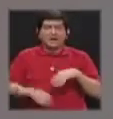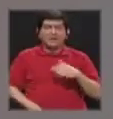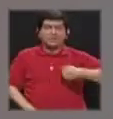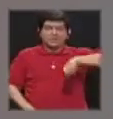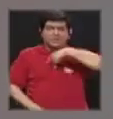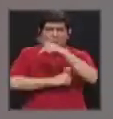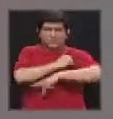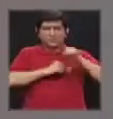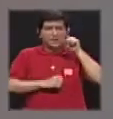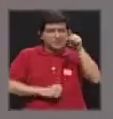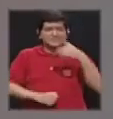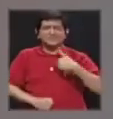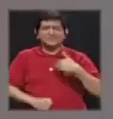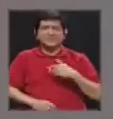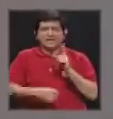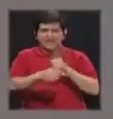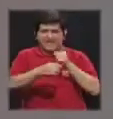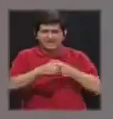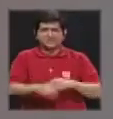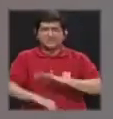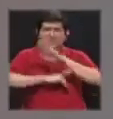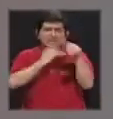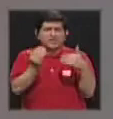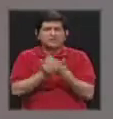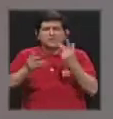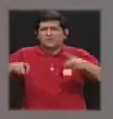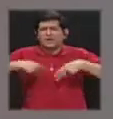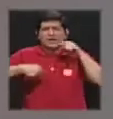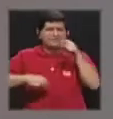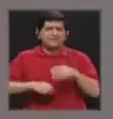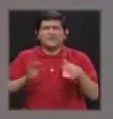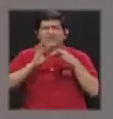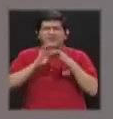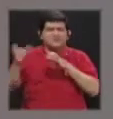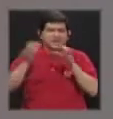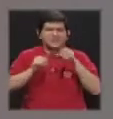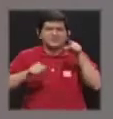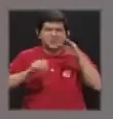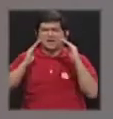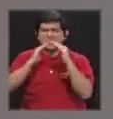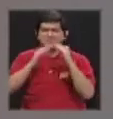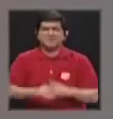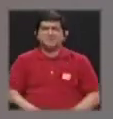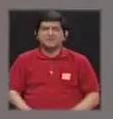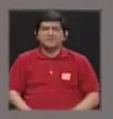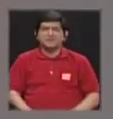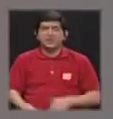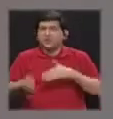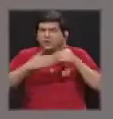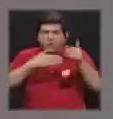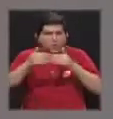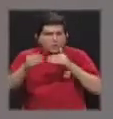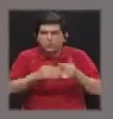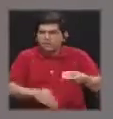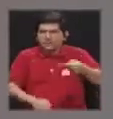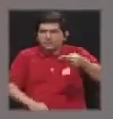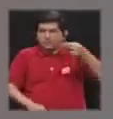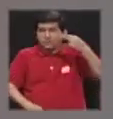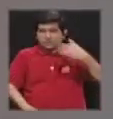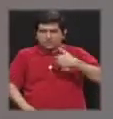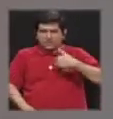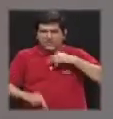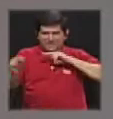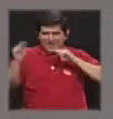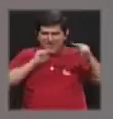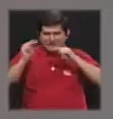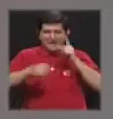tiene toda la vida de vivir ahí desde que iniciaron las relaciones comerciales con China y en la administración, y a pesar de los antecedentes que tienen los